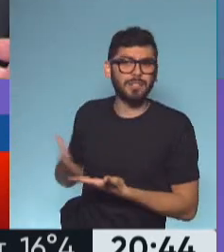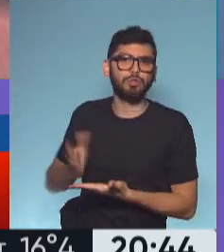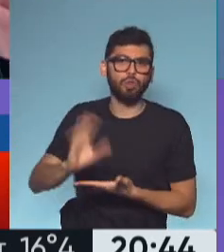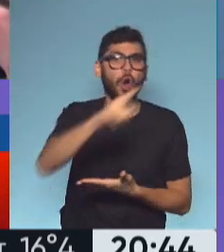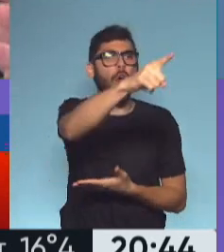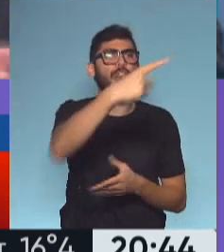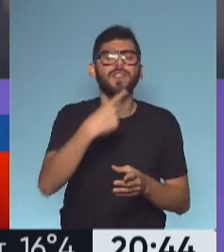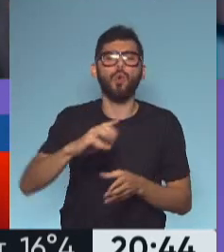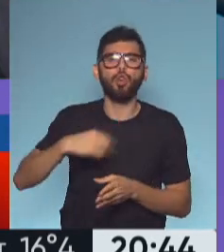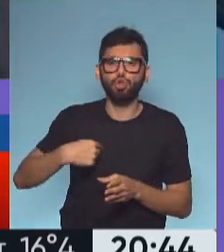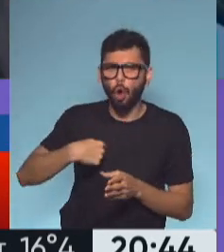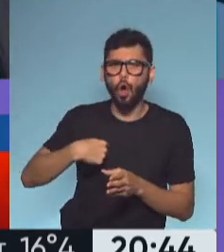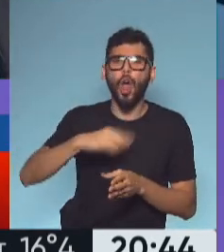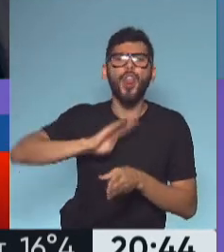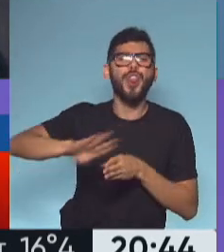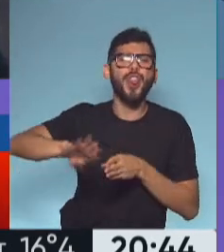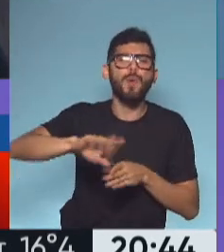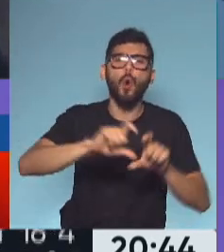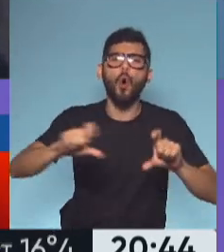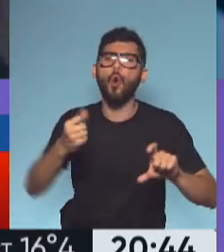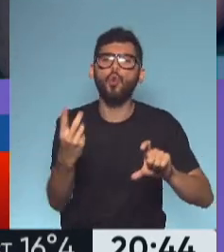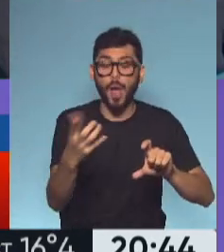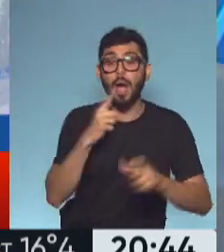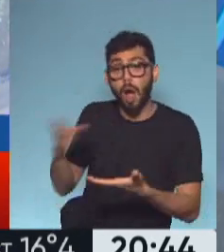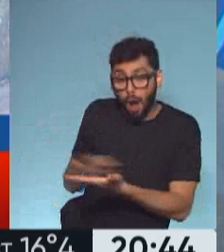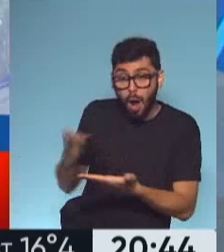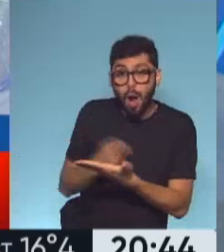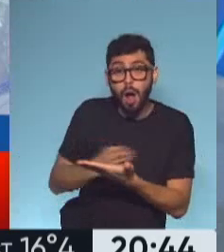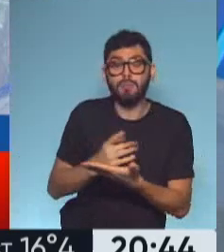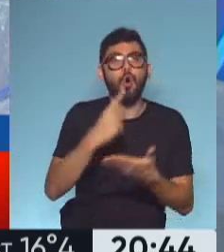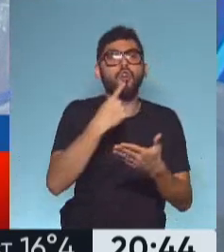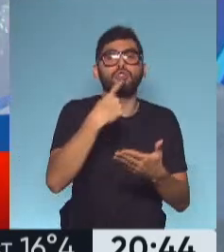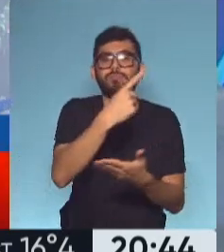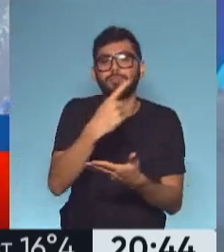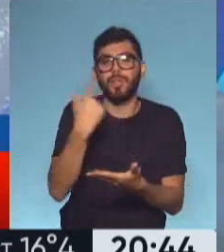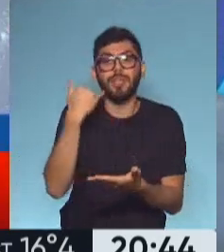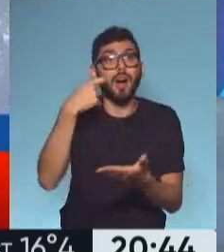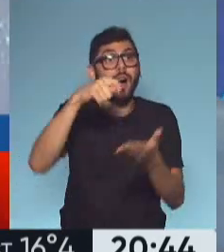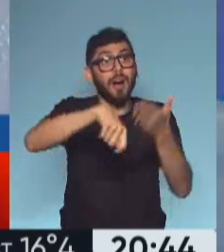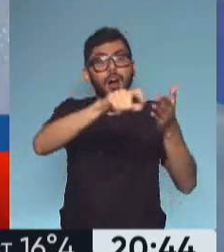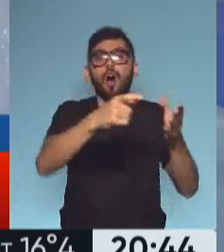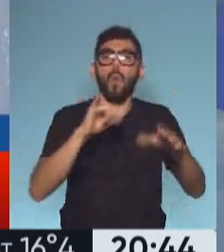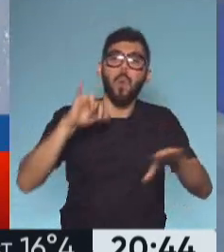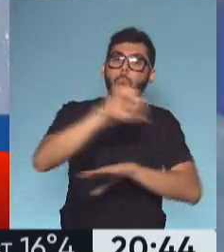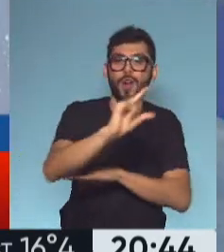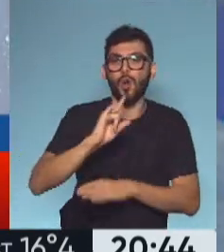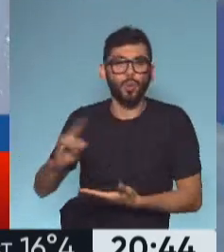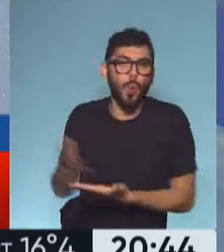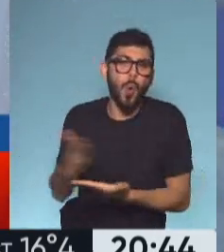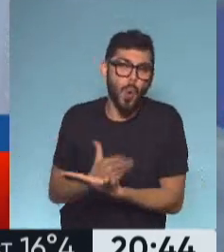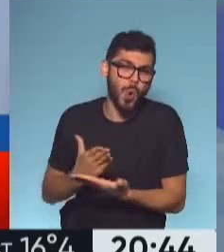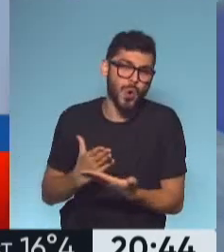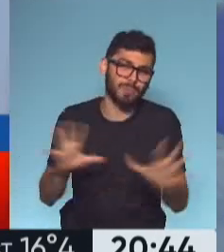te debo yo? Tantas, bueno, voy a producir las que produzcan en Argentina. Las apruebo yo y las producís vos. Exactamente. Van para vos. También hoy al mediodía partió